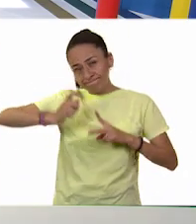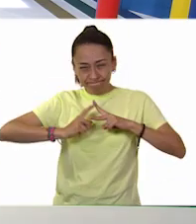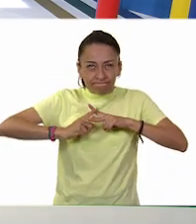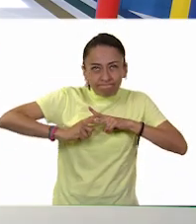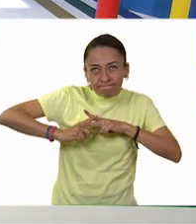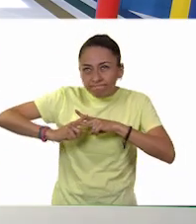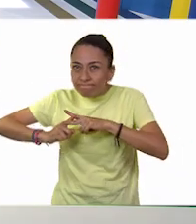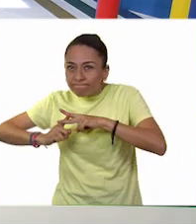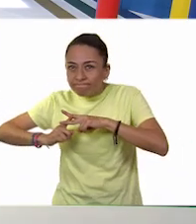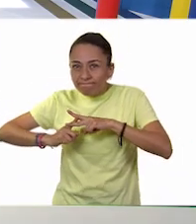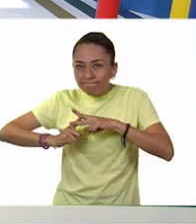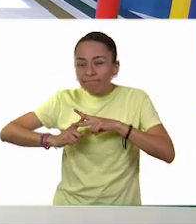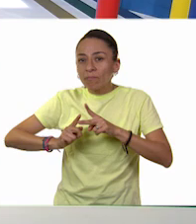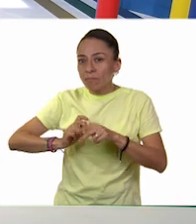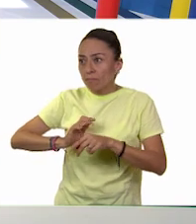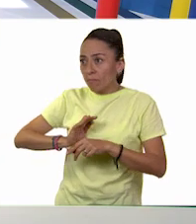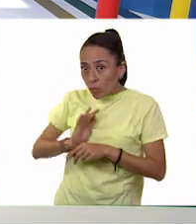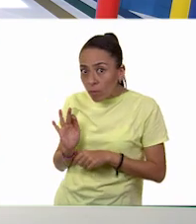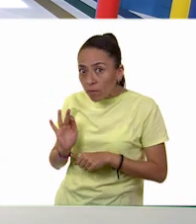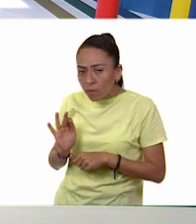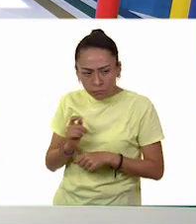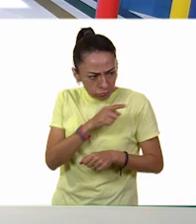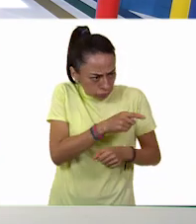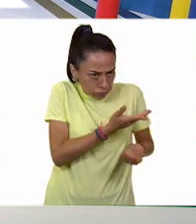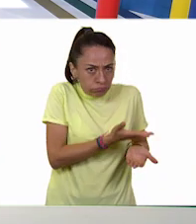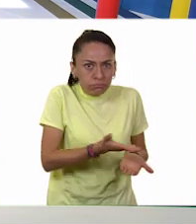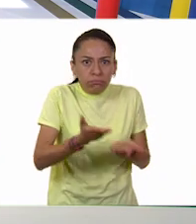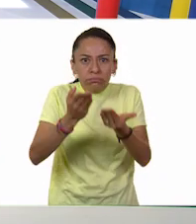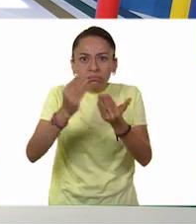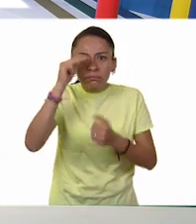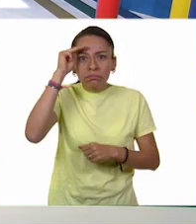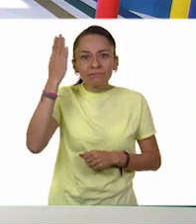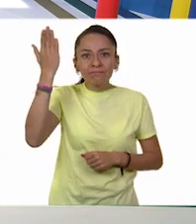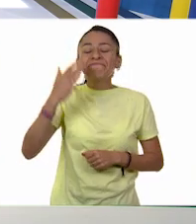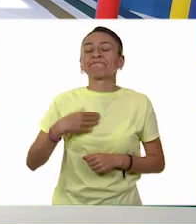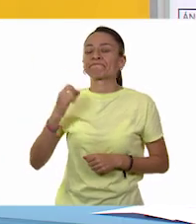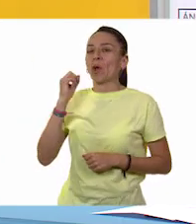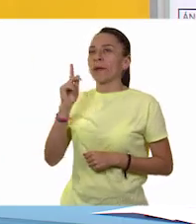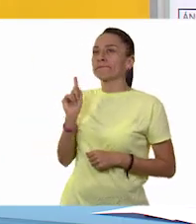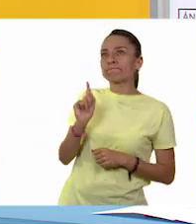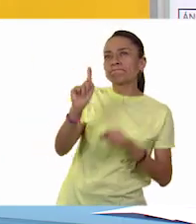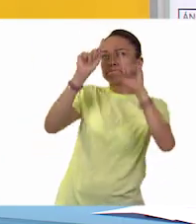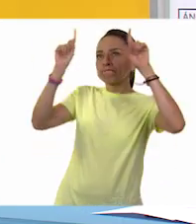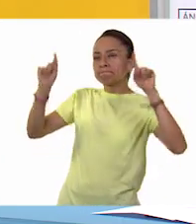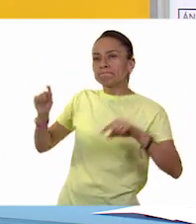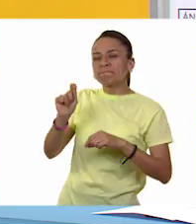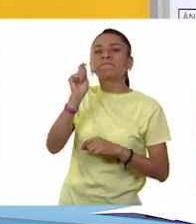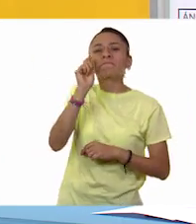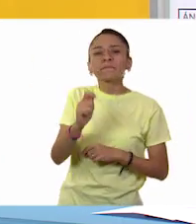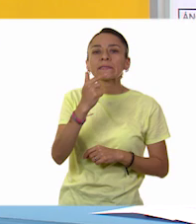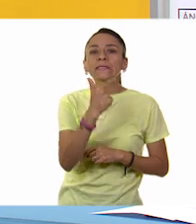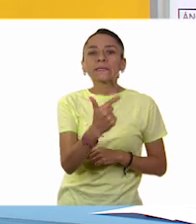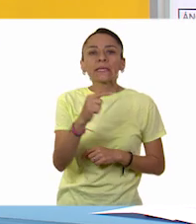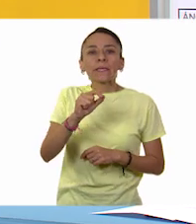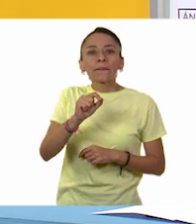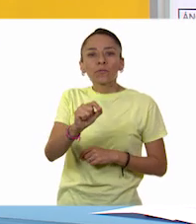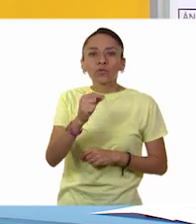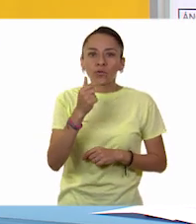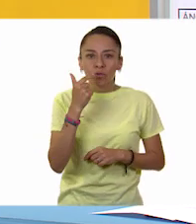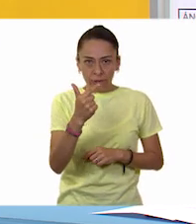Ah, perfecto. Muy bien. Voy al pizarrón. Entonces tendríamos una multiplicación de 7.7